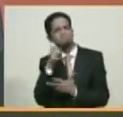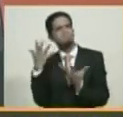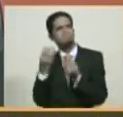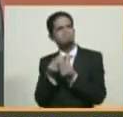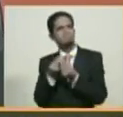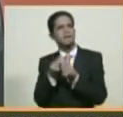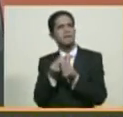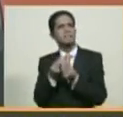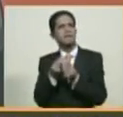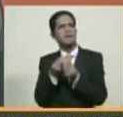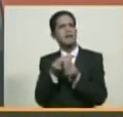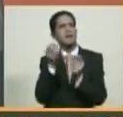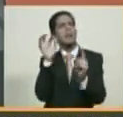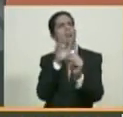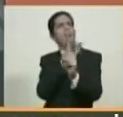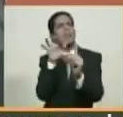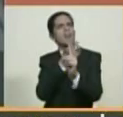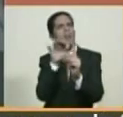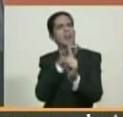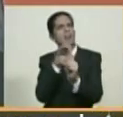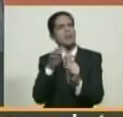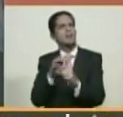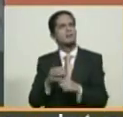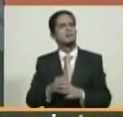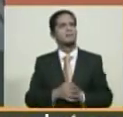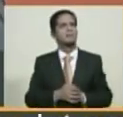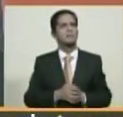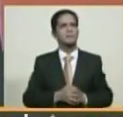llamado cartel de Lima.